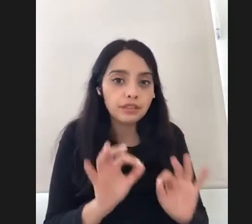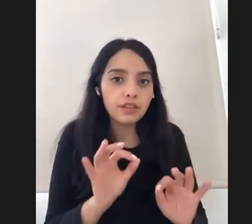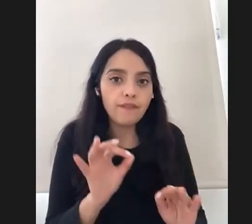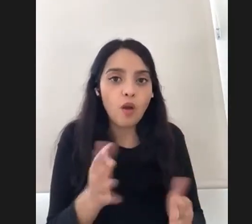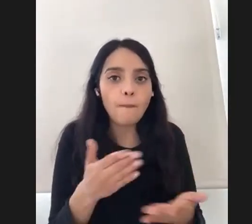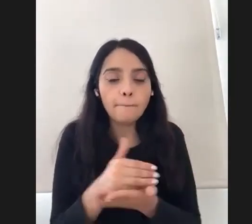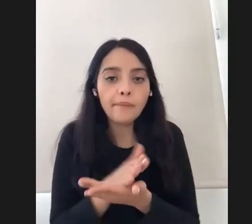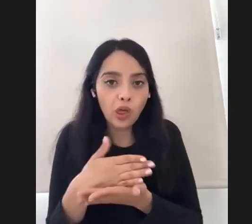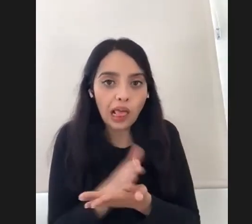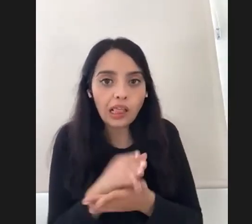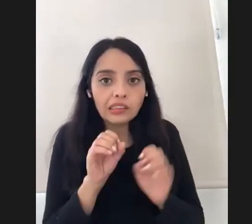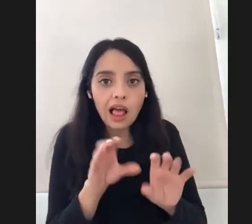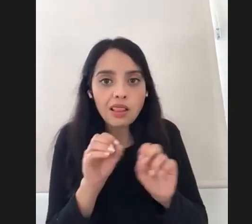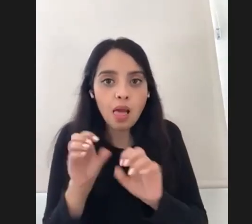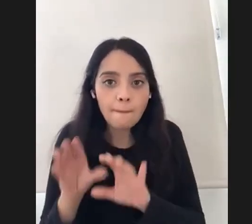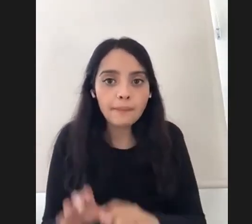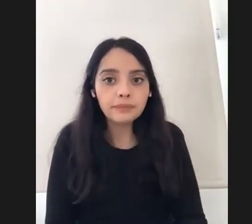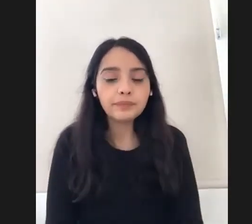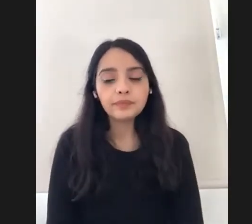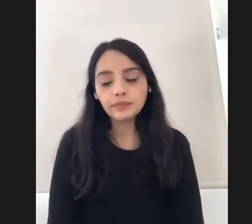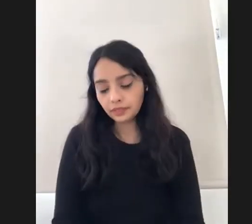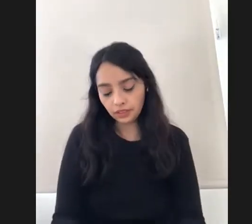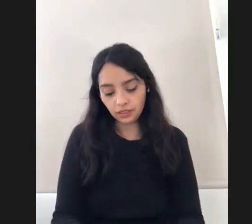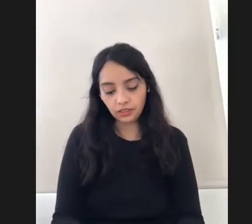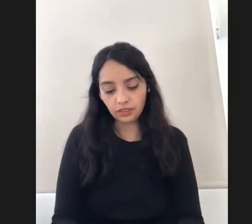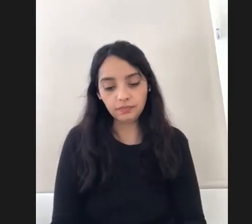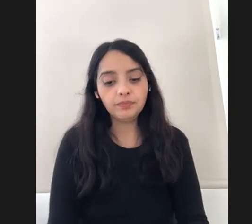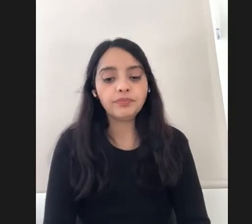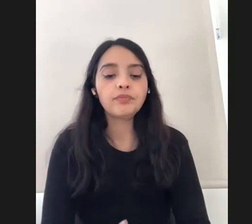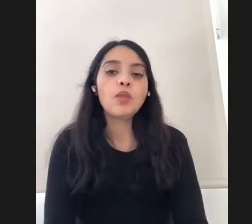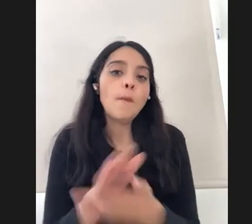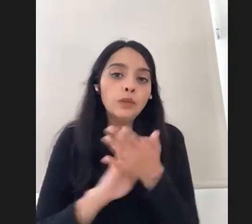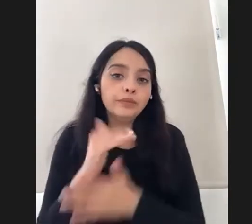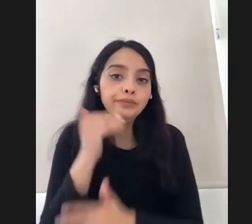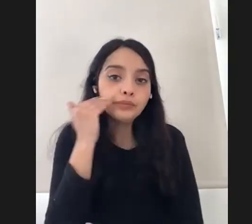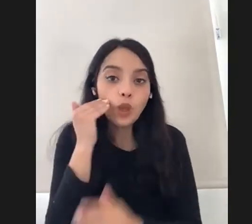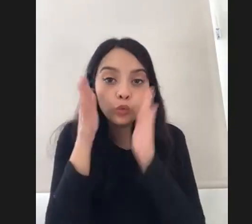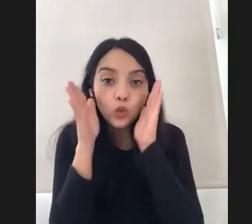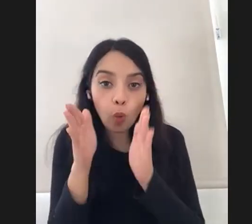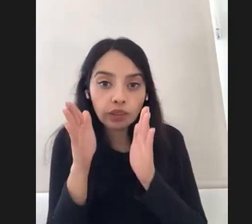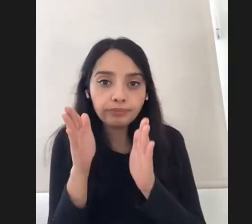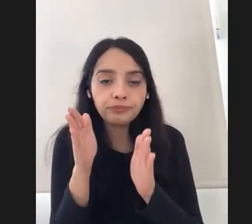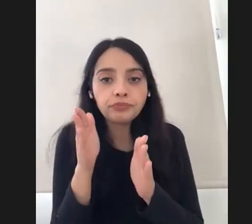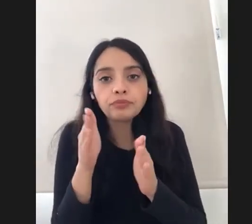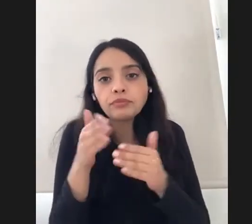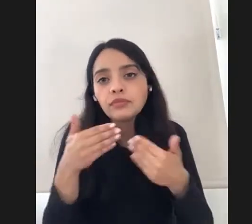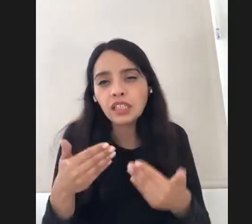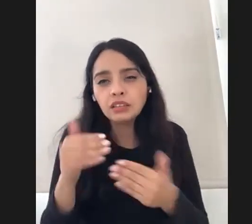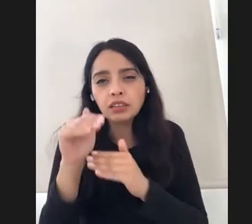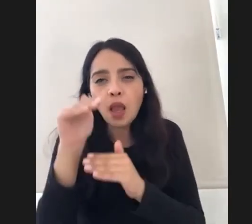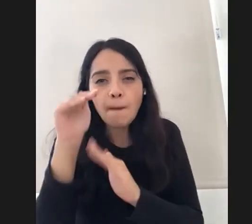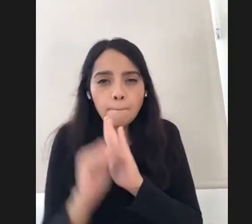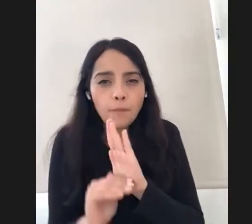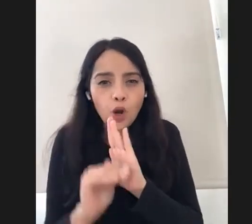de enseñanza y aprendizaje dentro del aula. Un niño a lo mejor autista, que a lo mejor dentro del programa de educación de